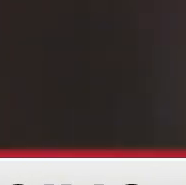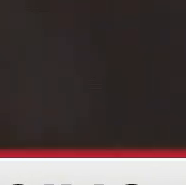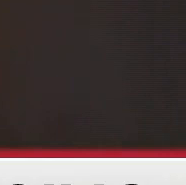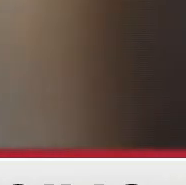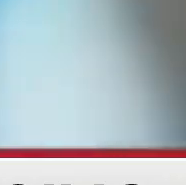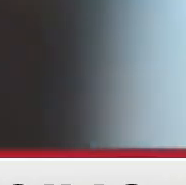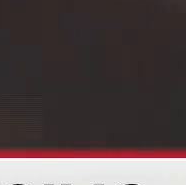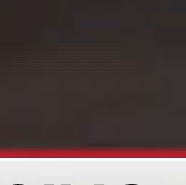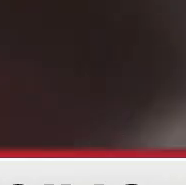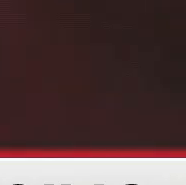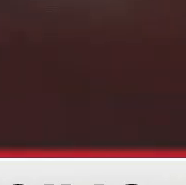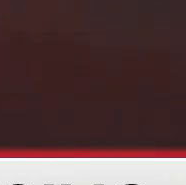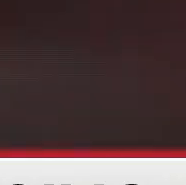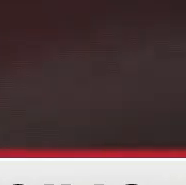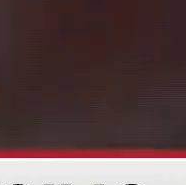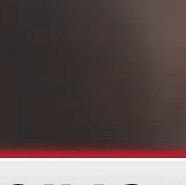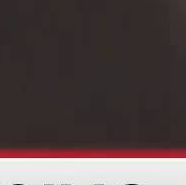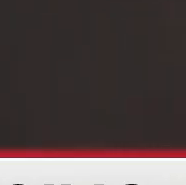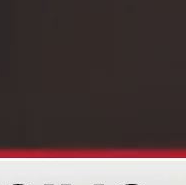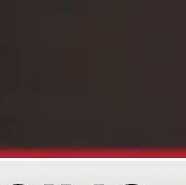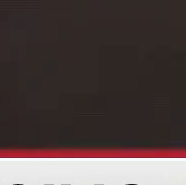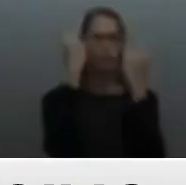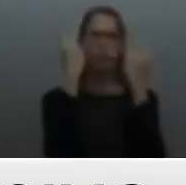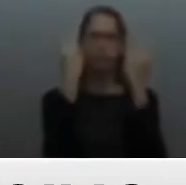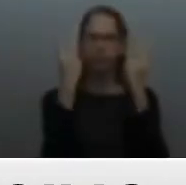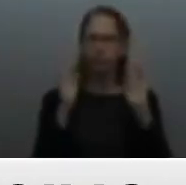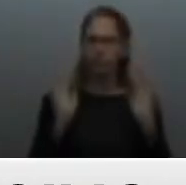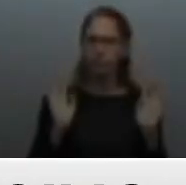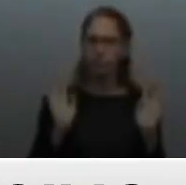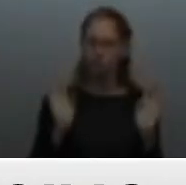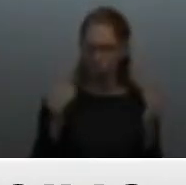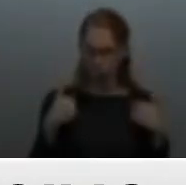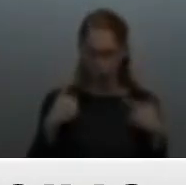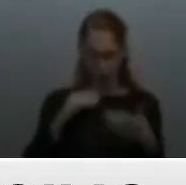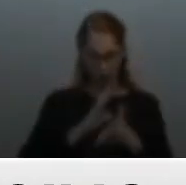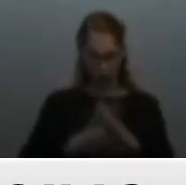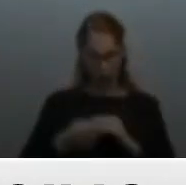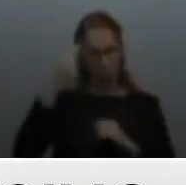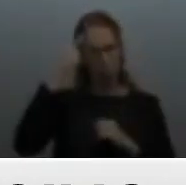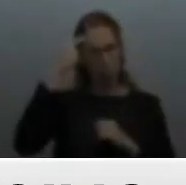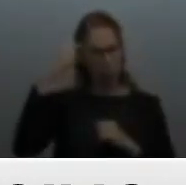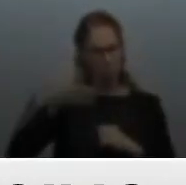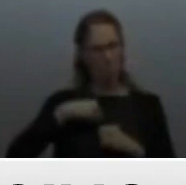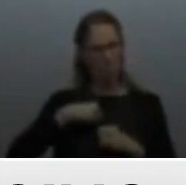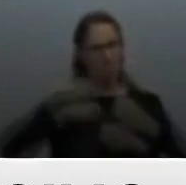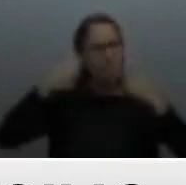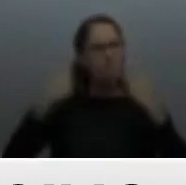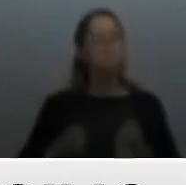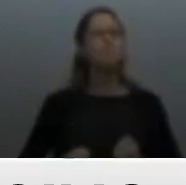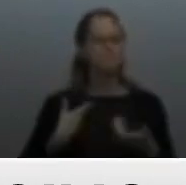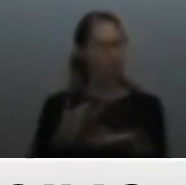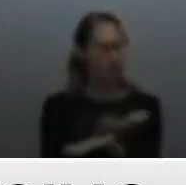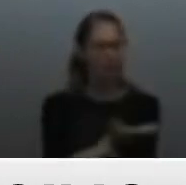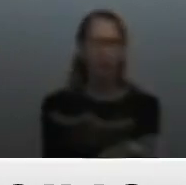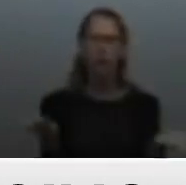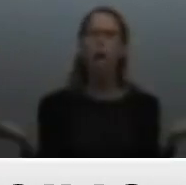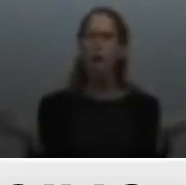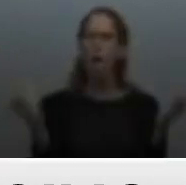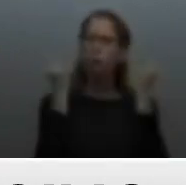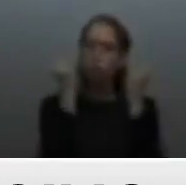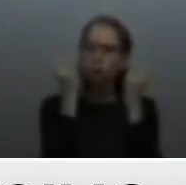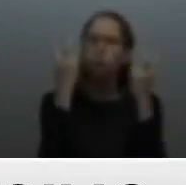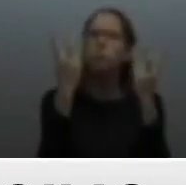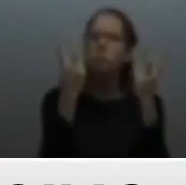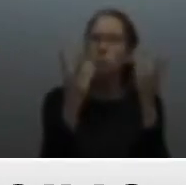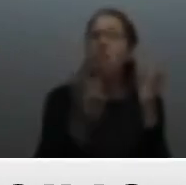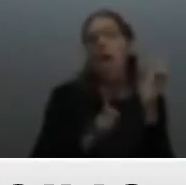Soledad Acuña, prohibiera la utilización del lenguaje inclusivo en las aulas porteñas. La medida alcanza tanto a colegios